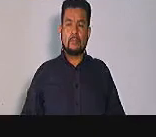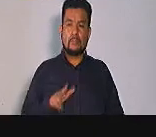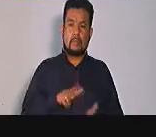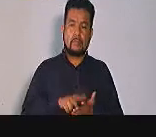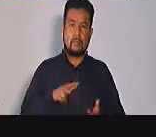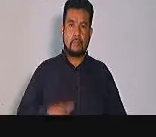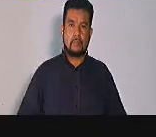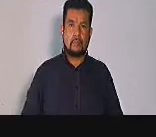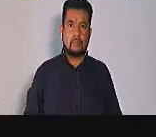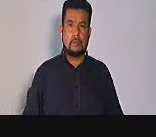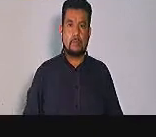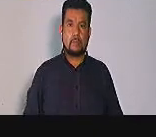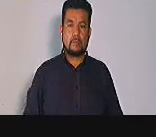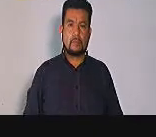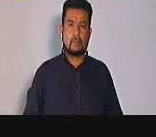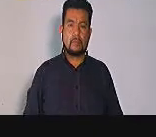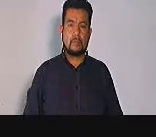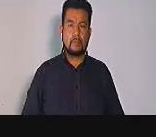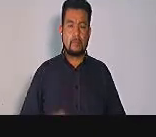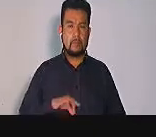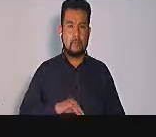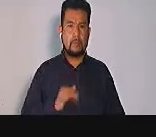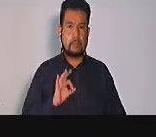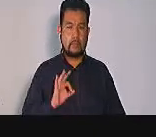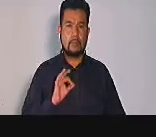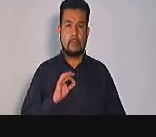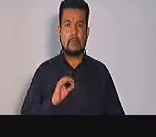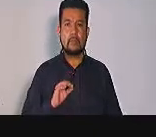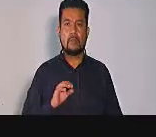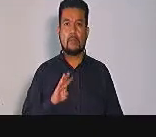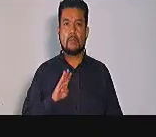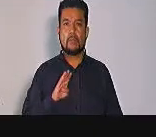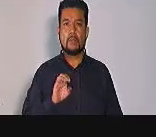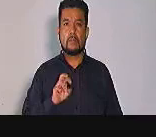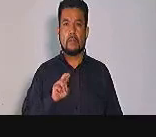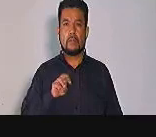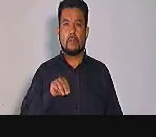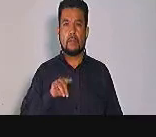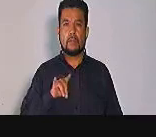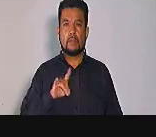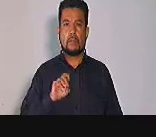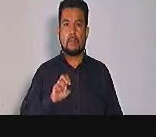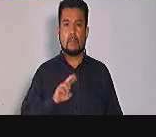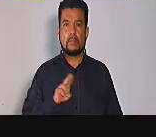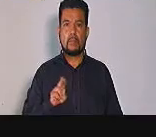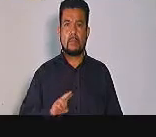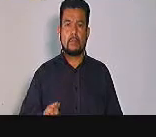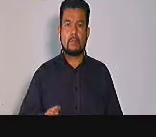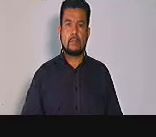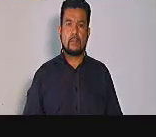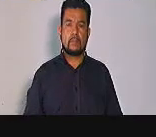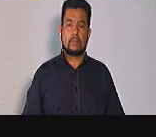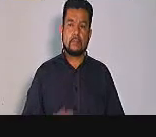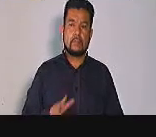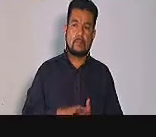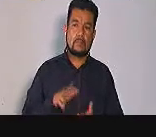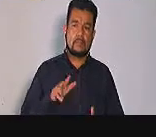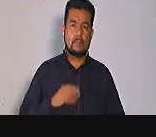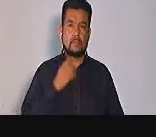Aprobado. Concejal Ávila vota sí. Copiado. Bermúdez Lemus Miguel Alexander.